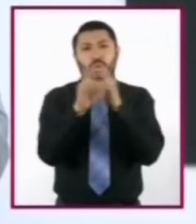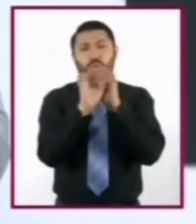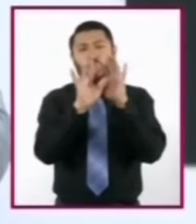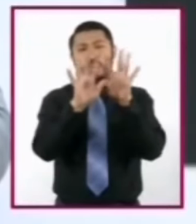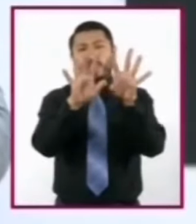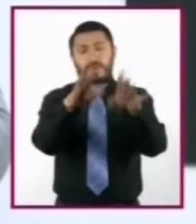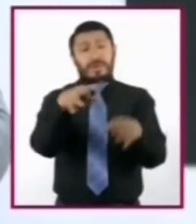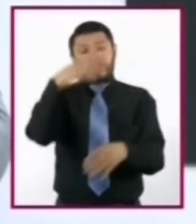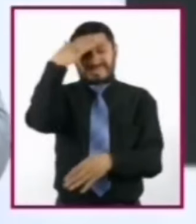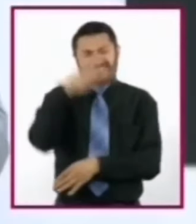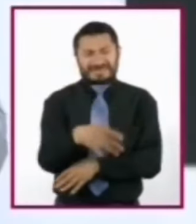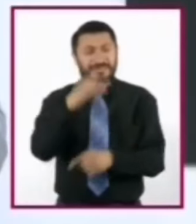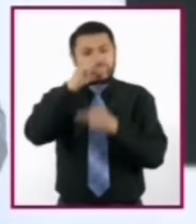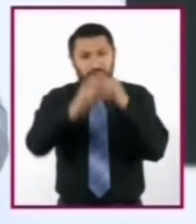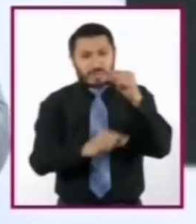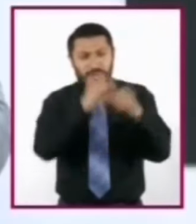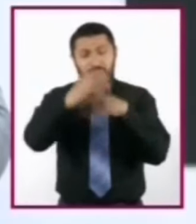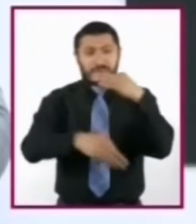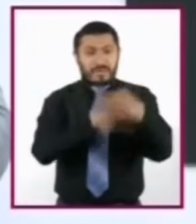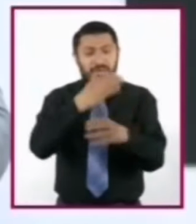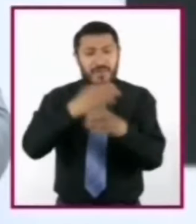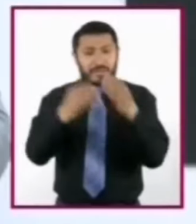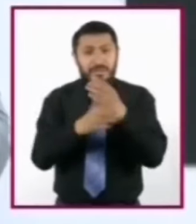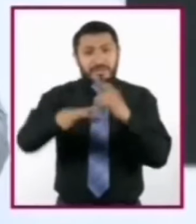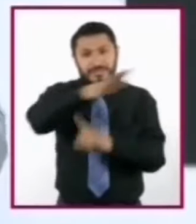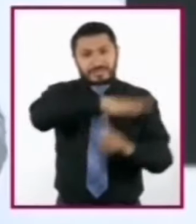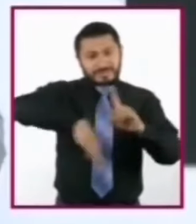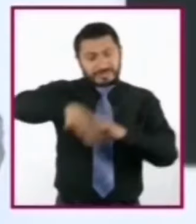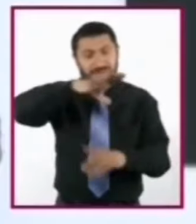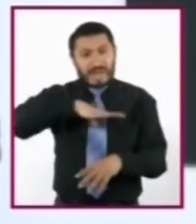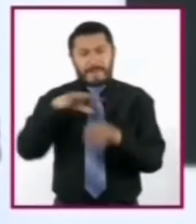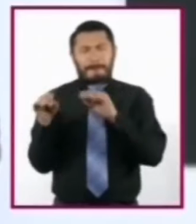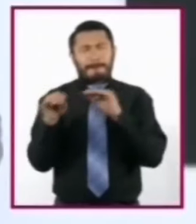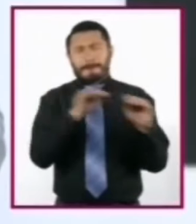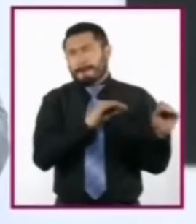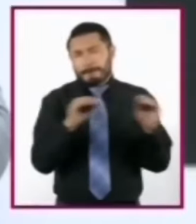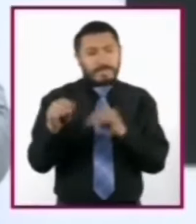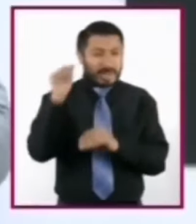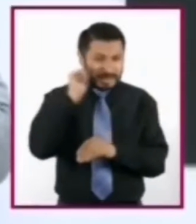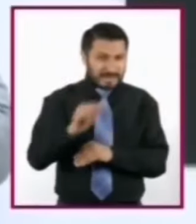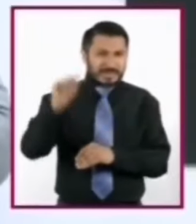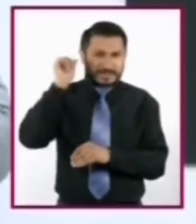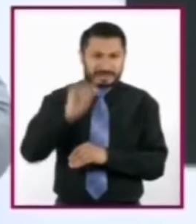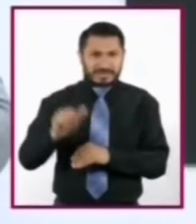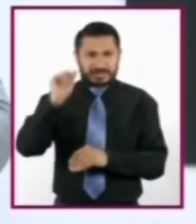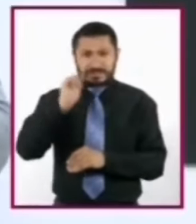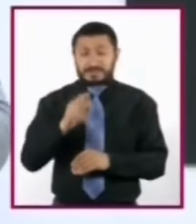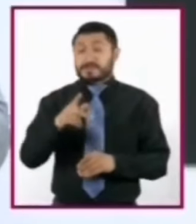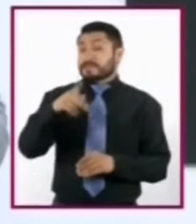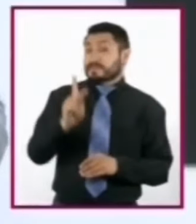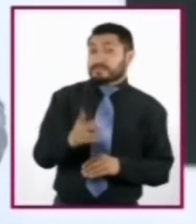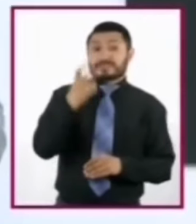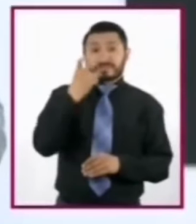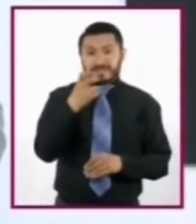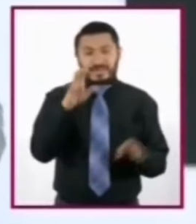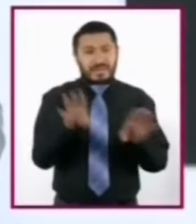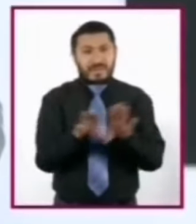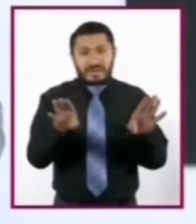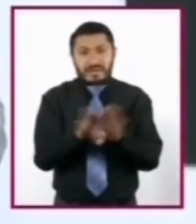las partículas de todo lo que nos rodea están en constante movimiento, aunque este